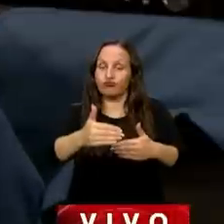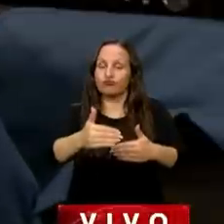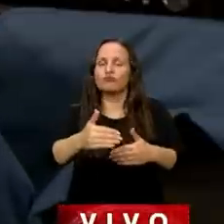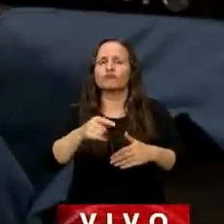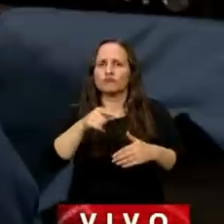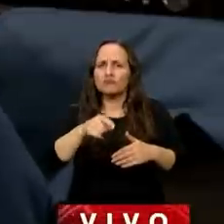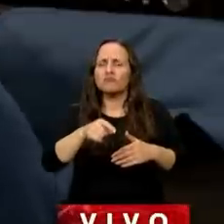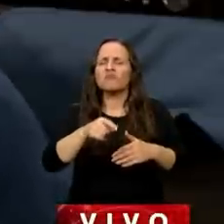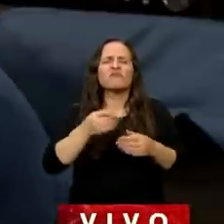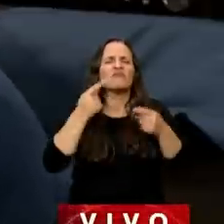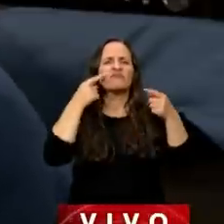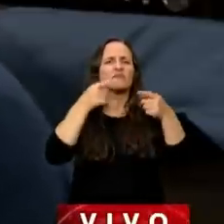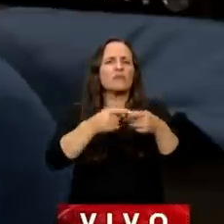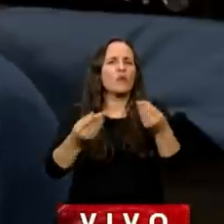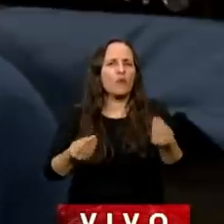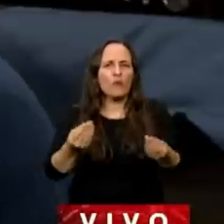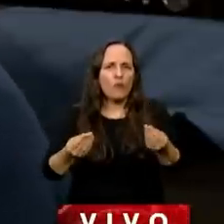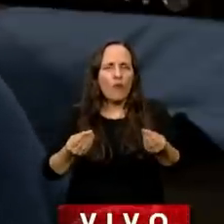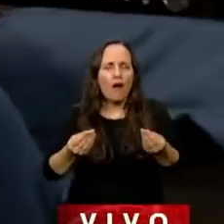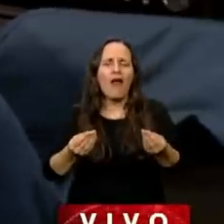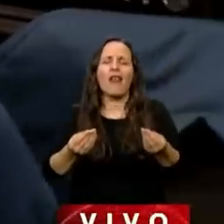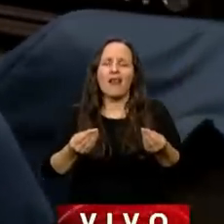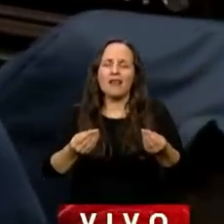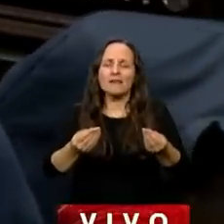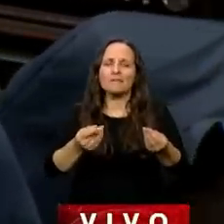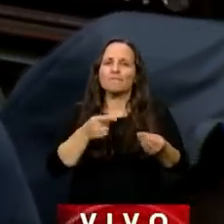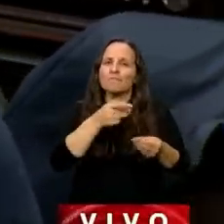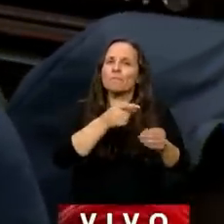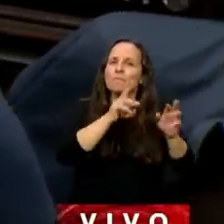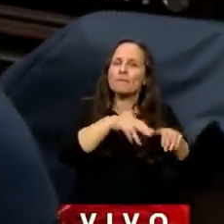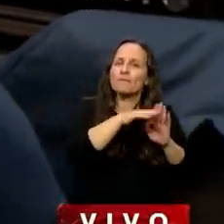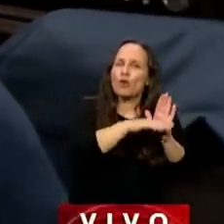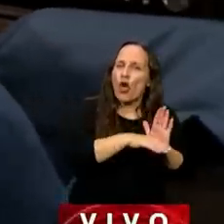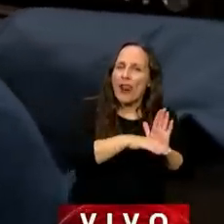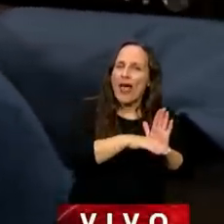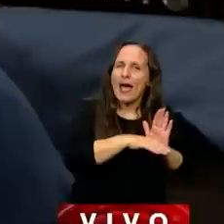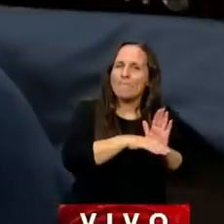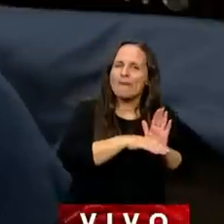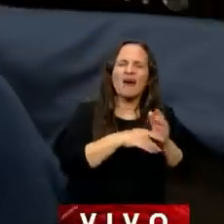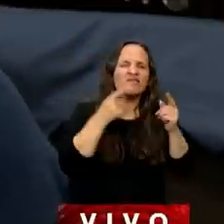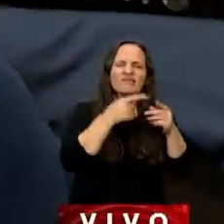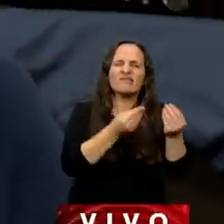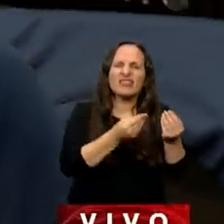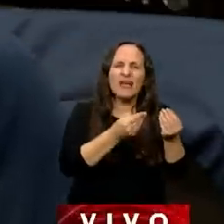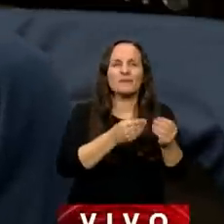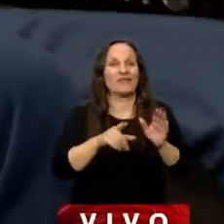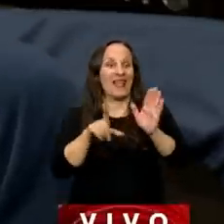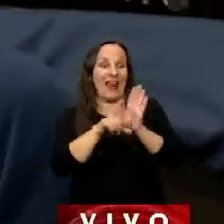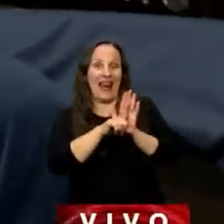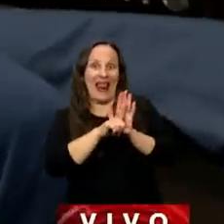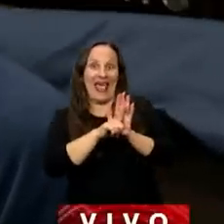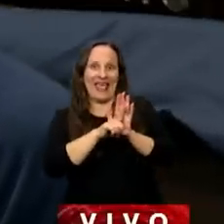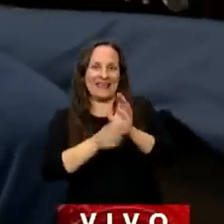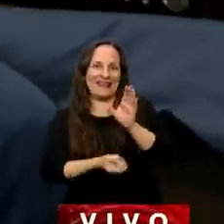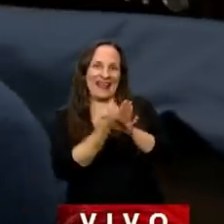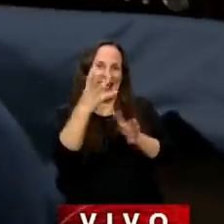una armonización entre las finalidades del programa y la ley que crea el organismo, la